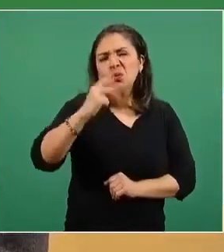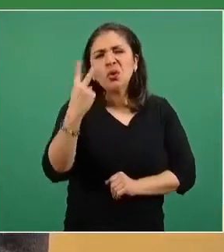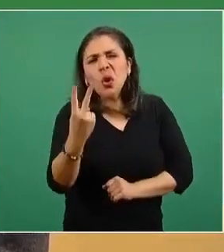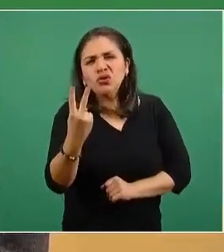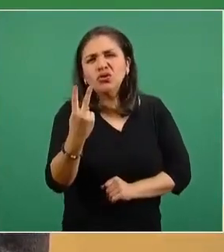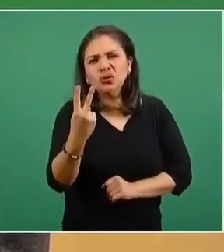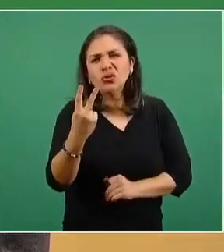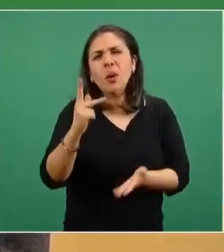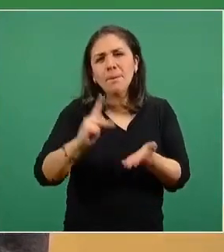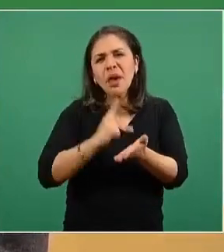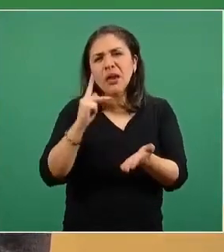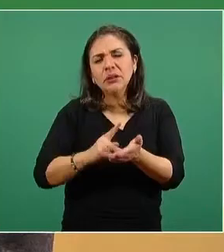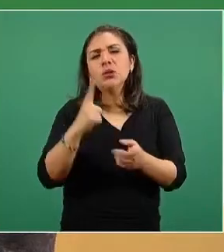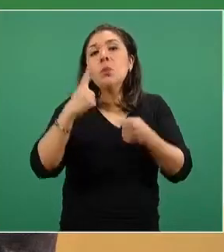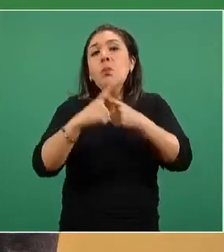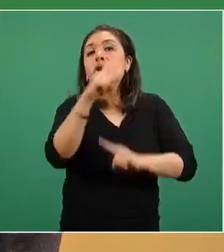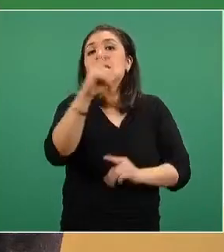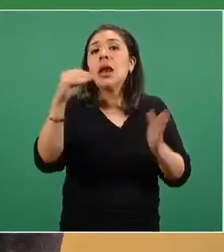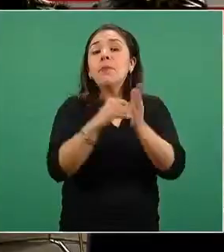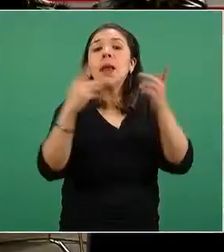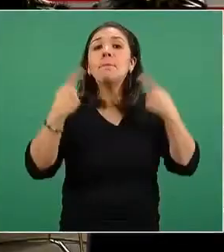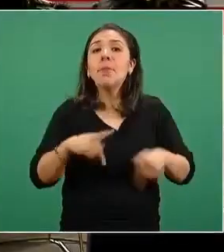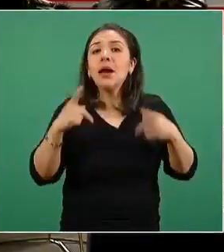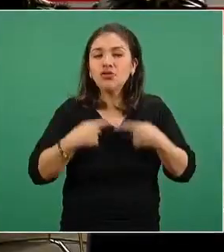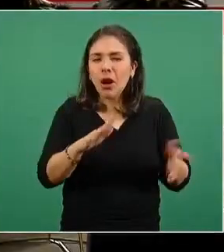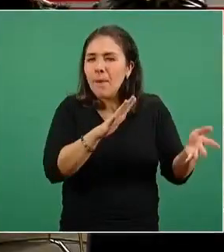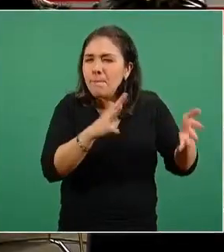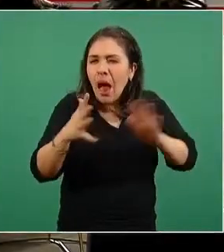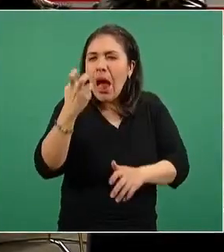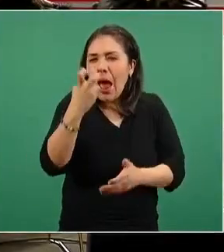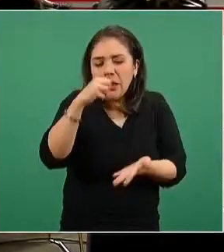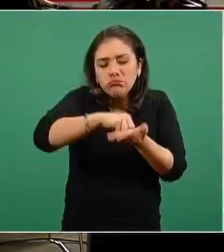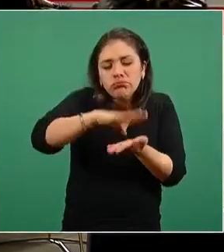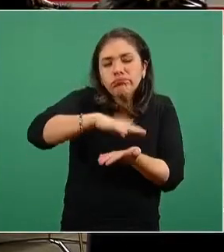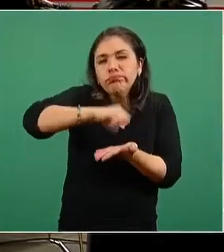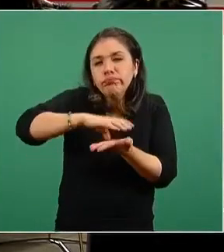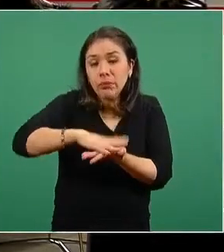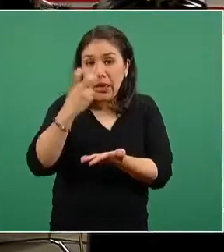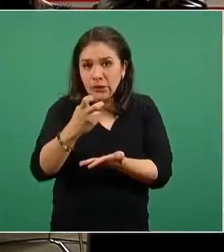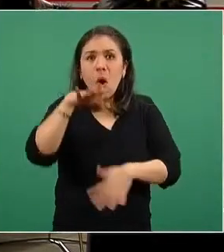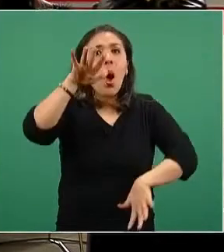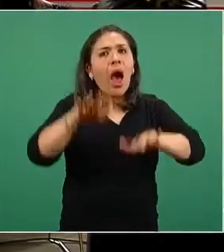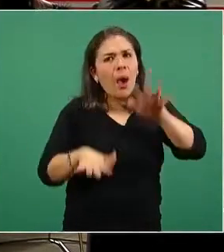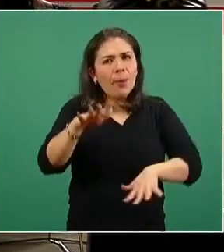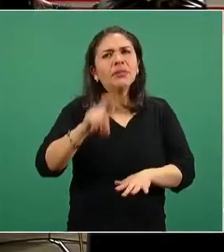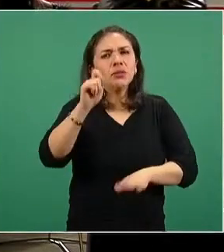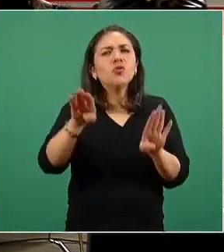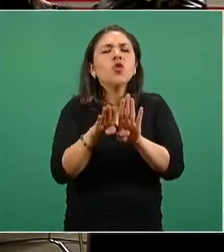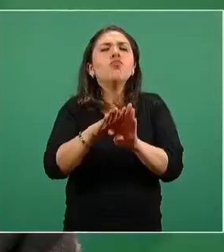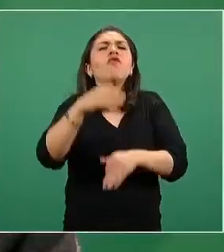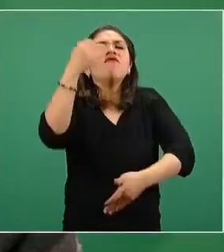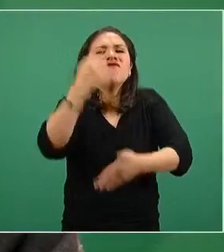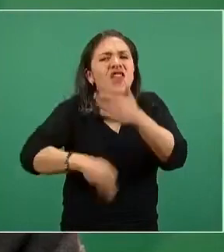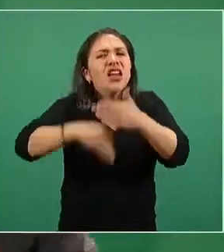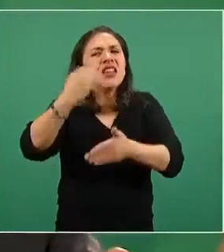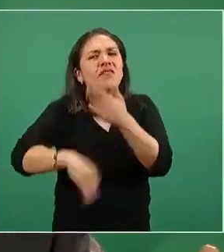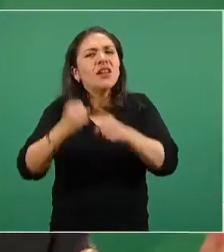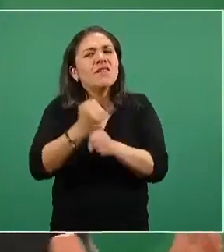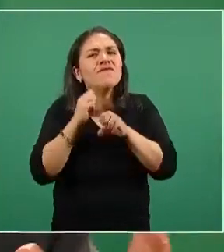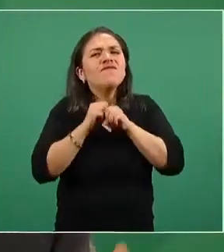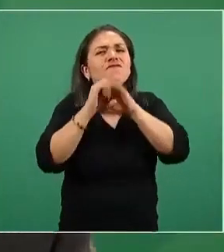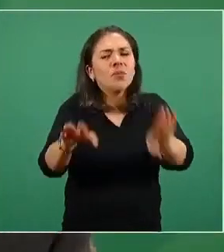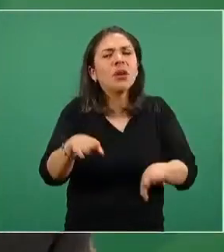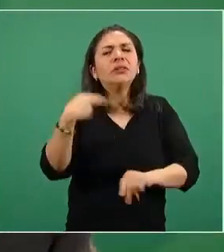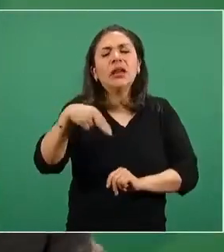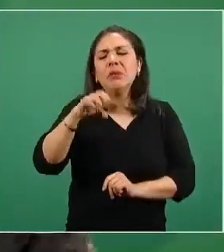2.2 eventos por 100,000 habitantes, es más o menos lo que se va registrando. Al principio suele estar sesgado técnicamente sesgado quiere